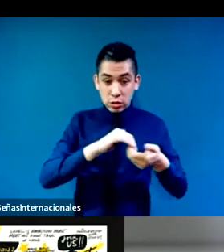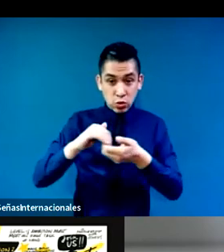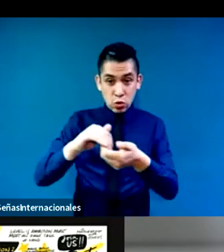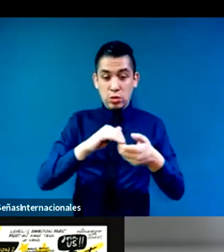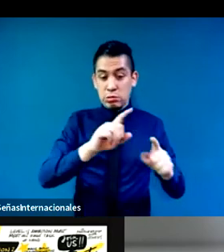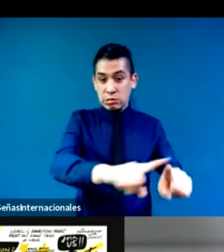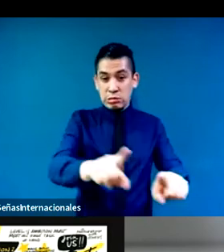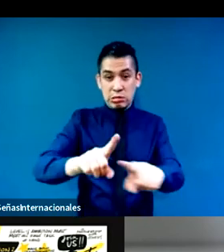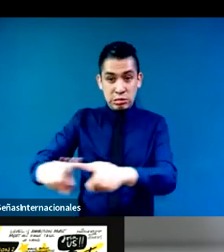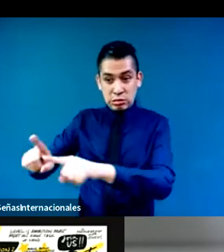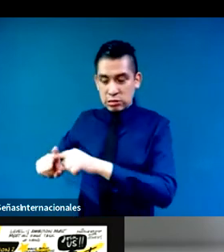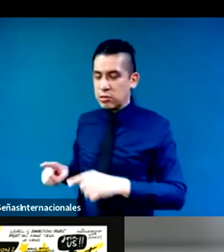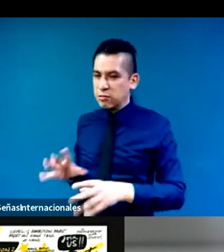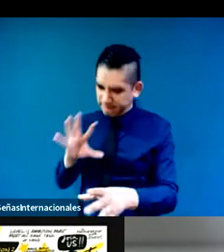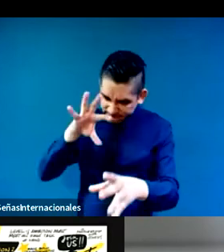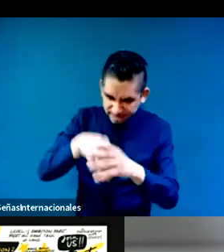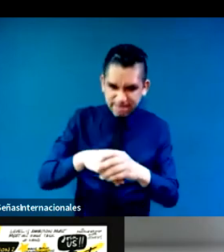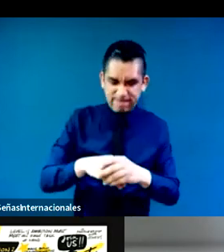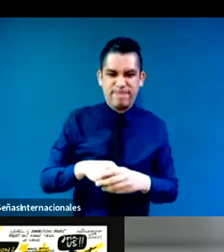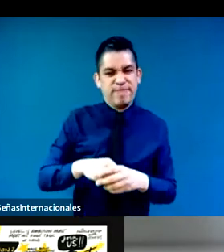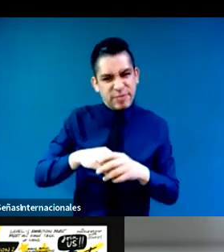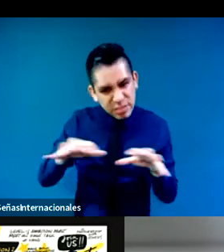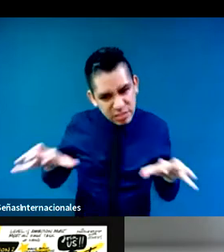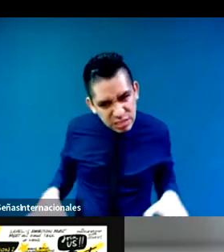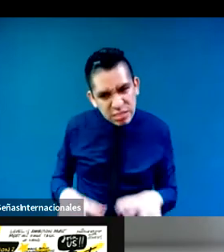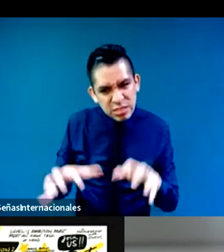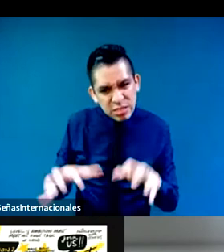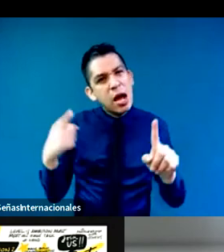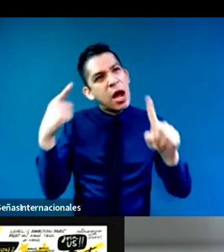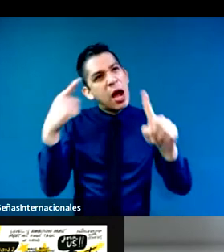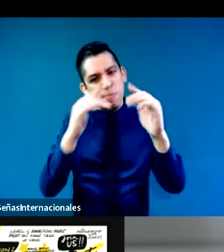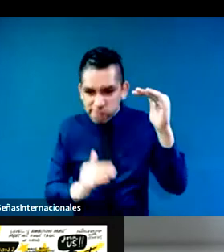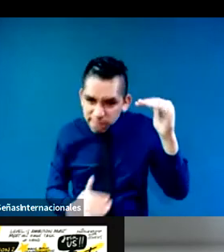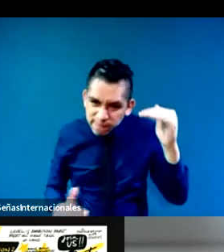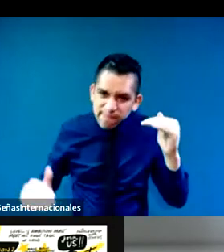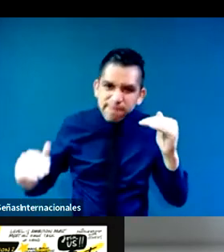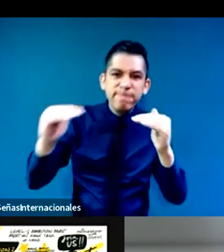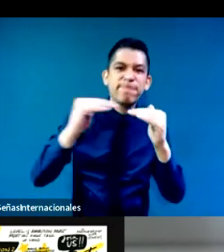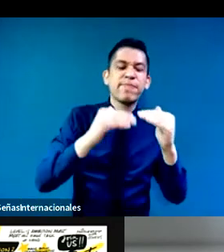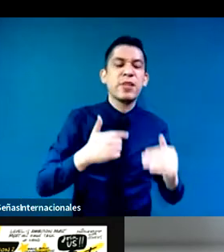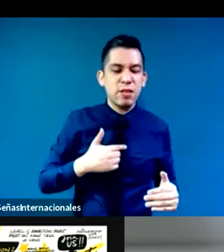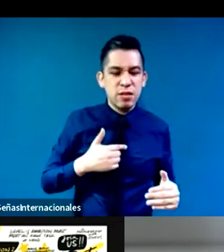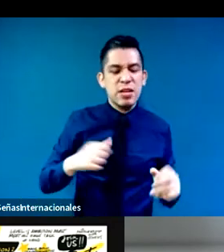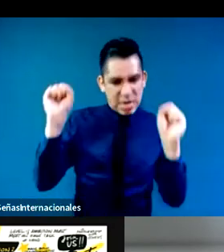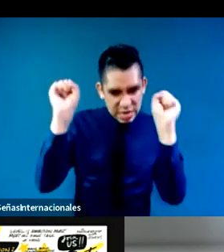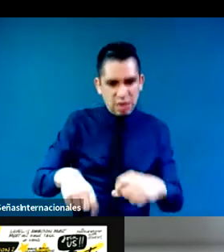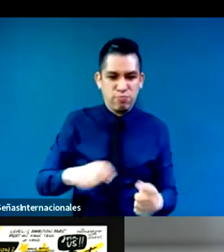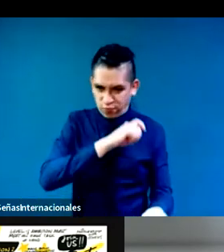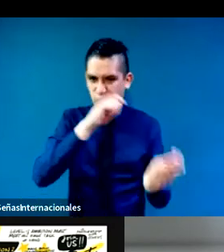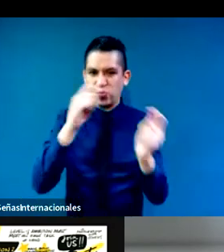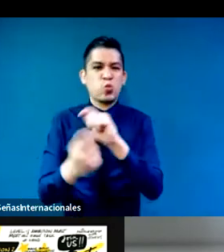este proceso de la generación de igualdad somos la prueba de que se pueden hacer cambios cualitativos si existiera